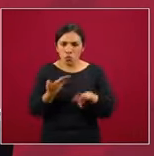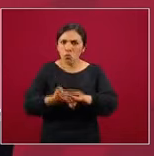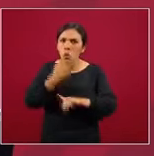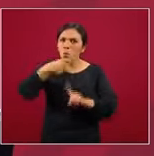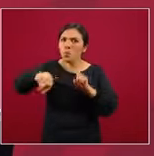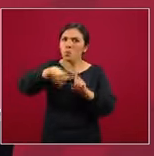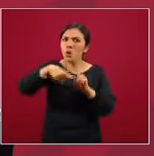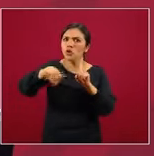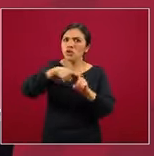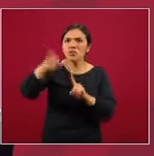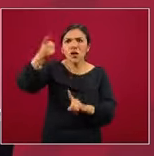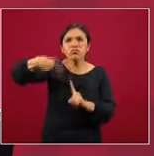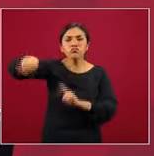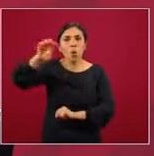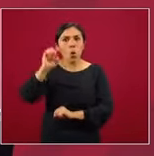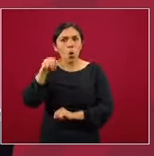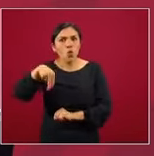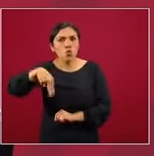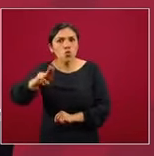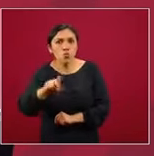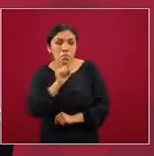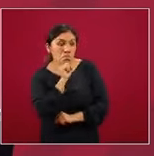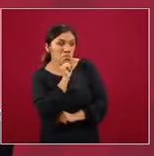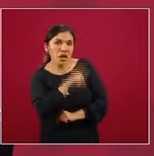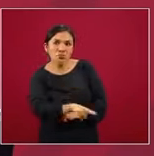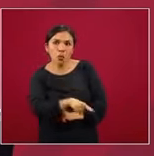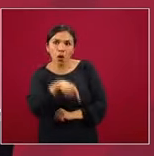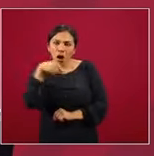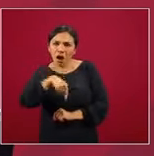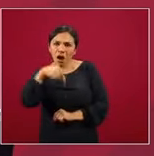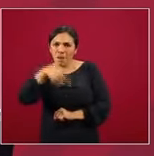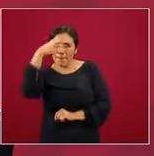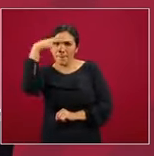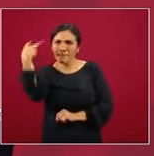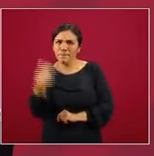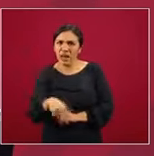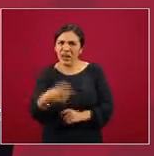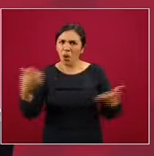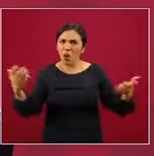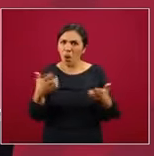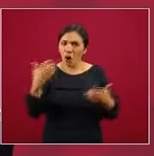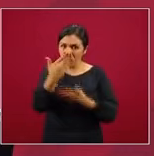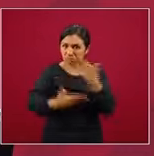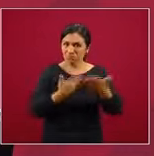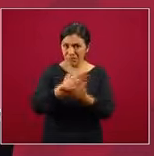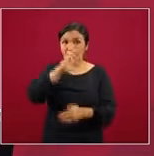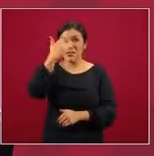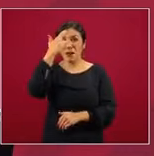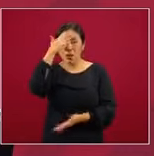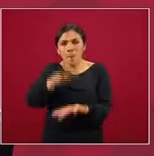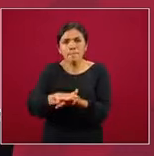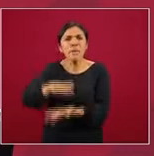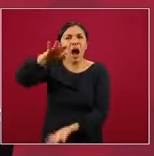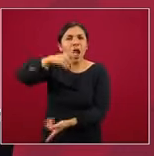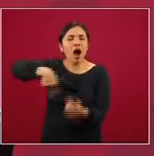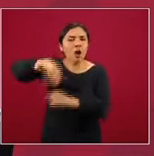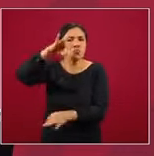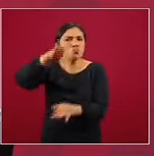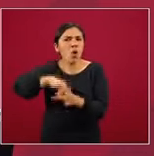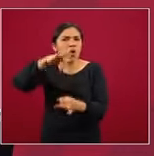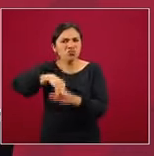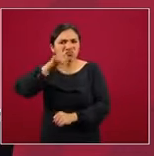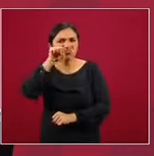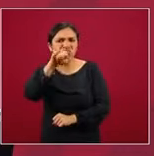positivo que tuvo en el sistema de Naciones Unidas, precisamente esta resolución. Recordarán que se tomó por mayoría, una amplia